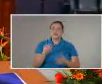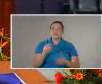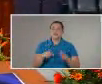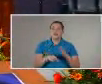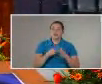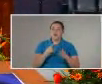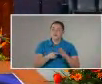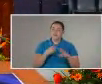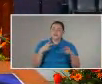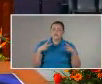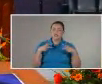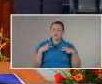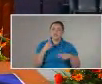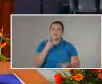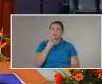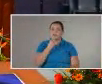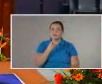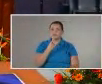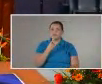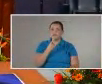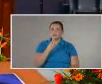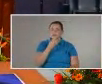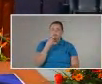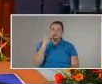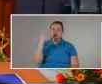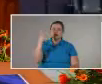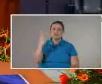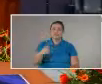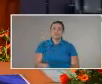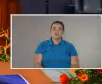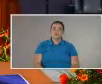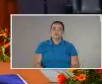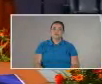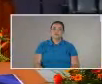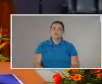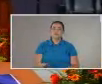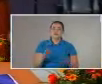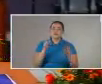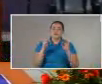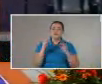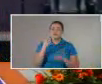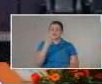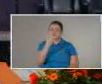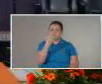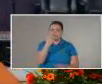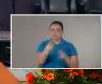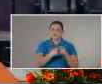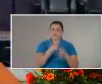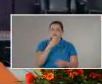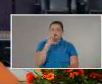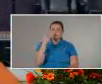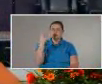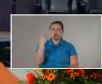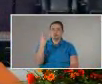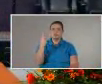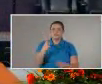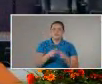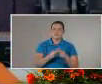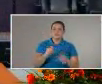hermano. Algunos nos enojamos con Dios cuando sucede una situación en nuestros familiares, en nuestros seres